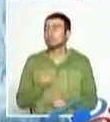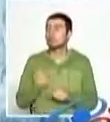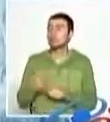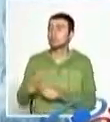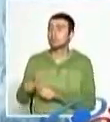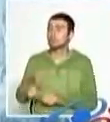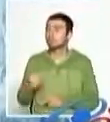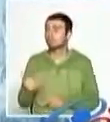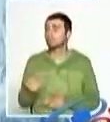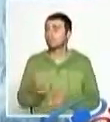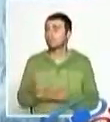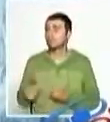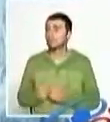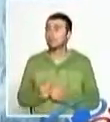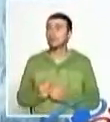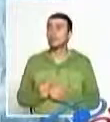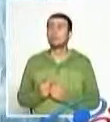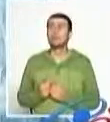antiácidos,